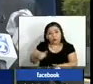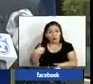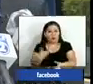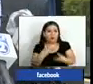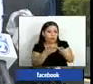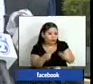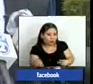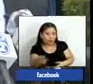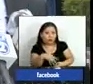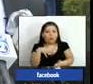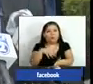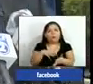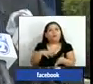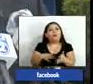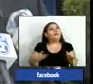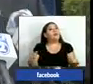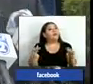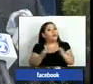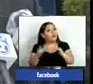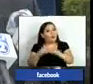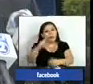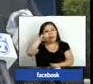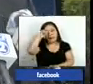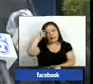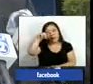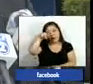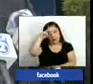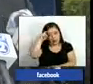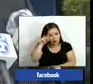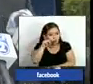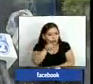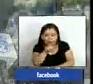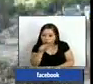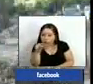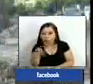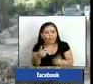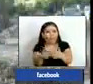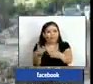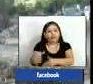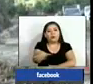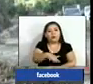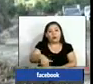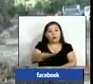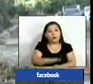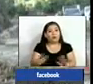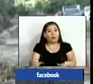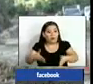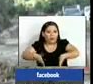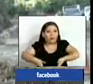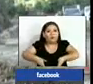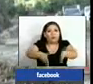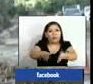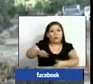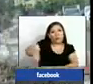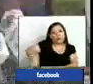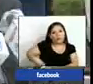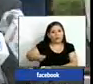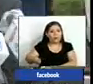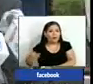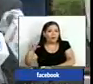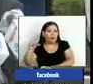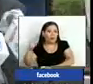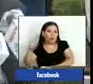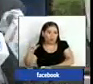población. Adicional, también queremos trabajar para solventar problemas que hay en otros lugares. En cuanto al cierre de la calle Aguacaliente en Soyapango,